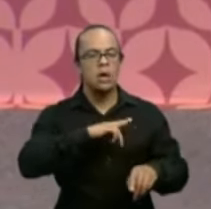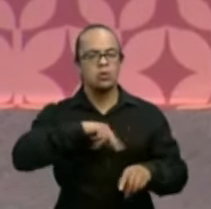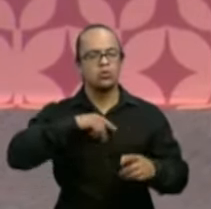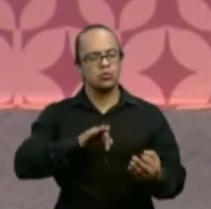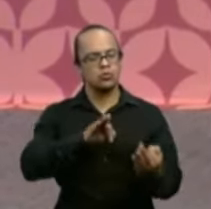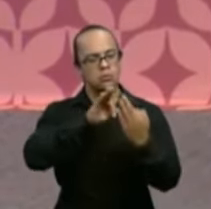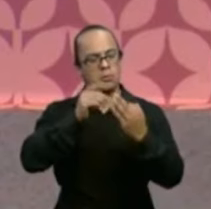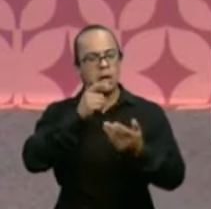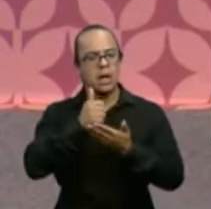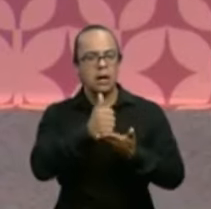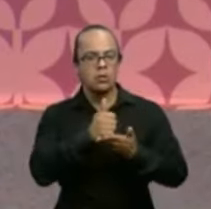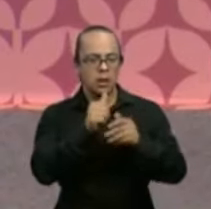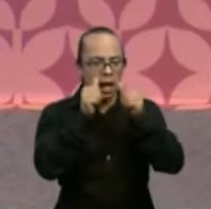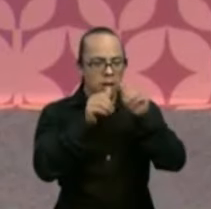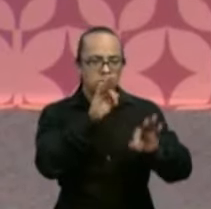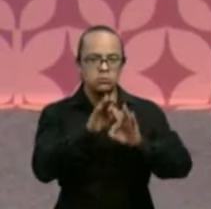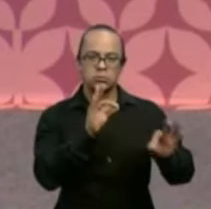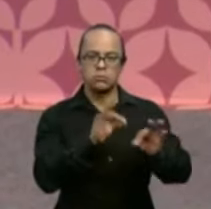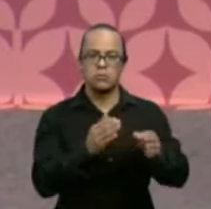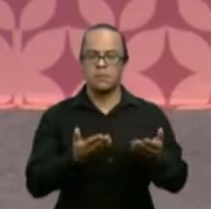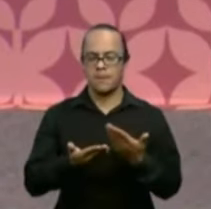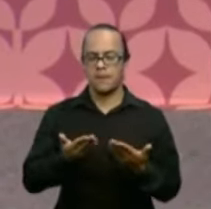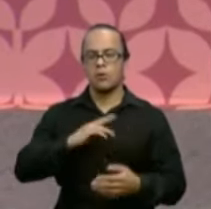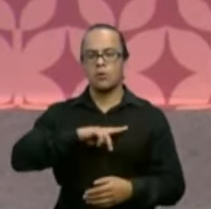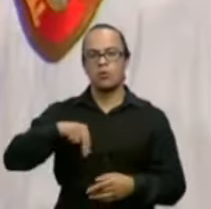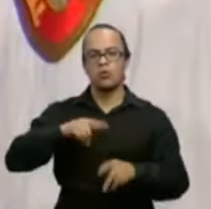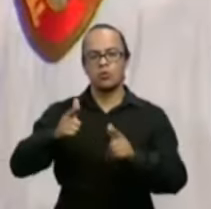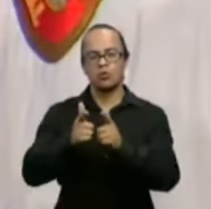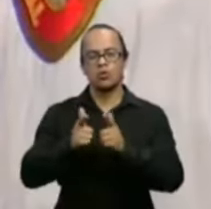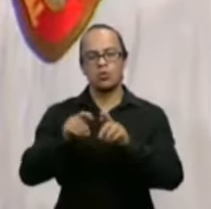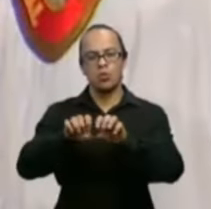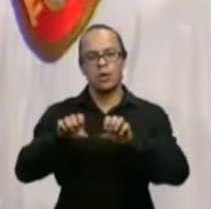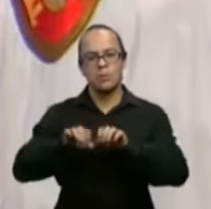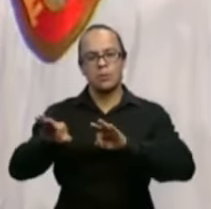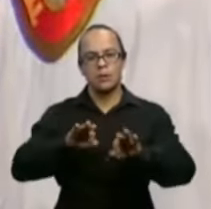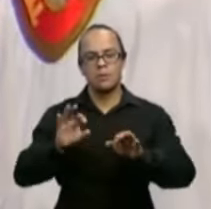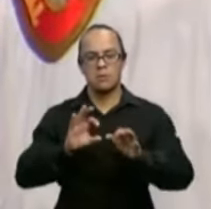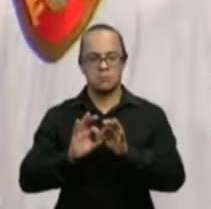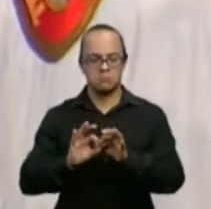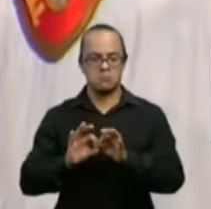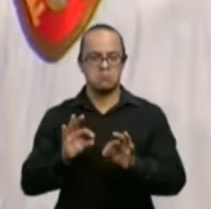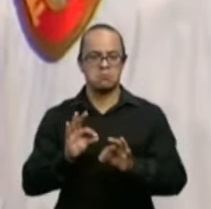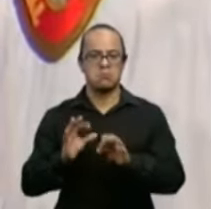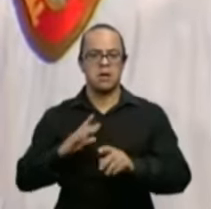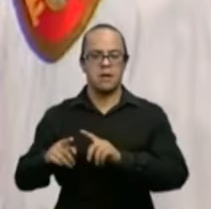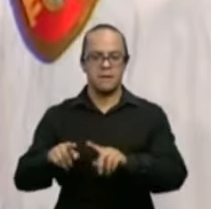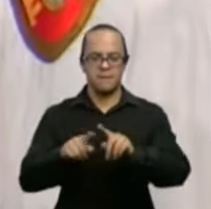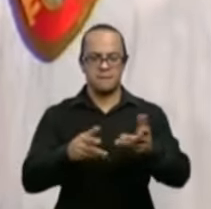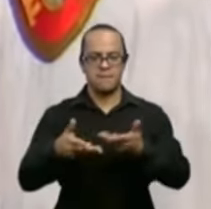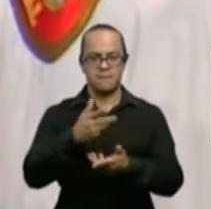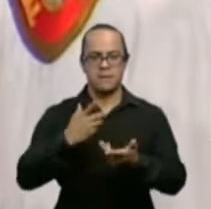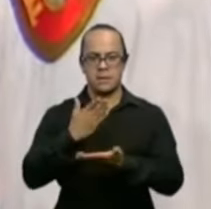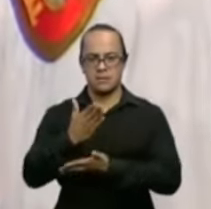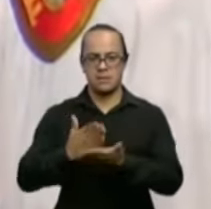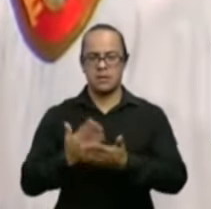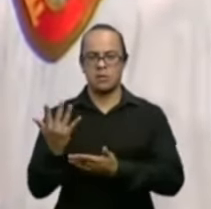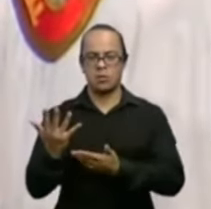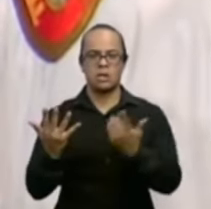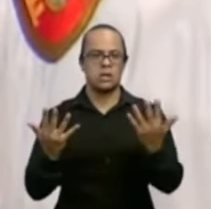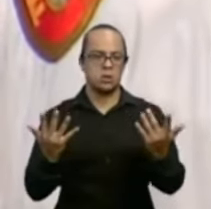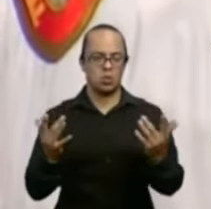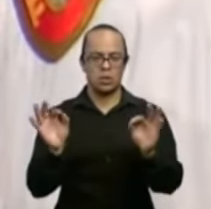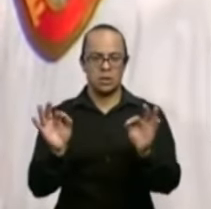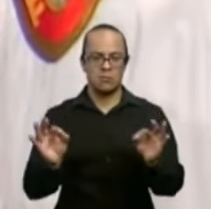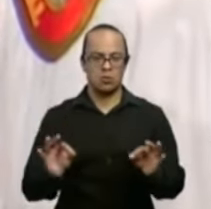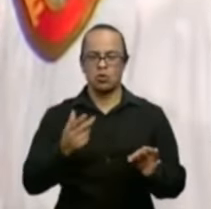atenderlas. Tendré un gabinete paritario, que es lo que me había comprometido, 50% hombres y mujeres. Así